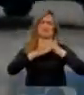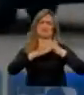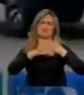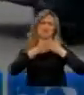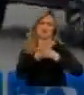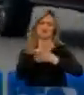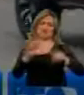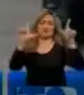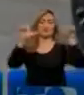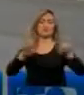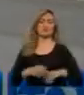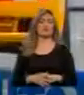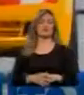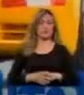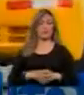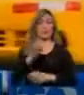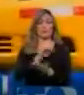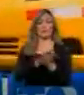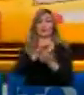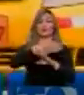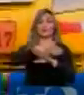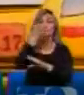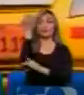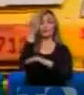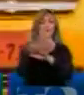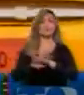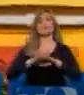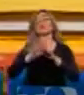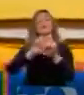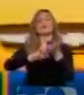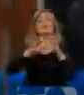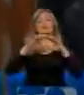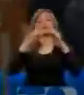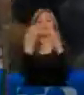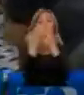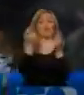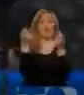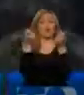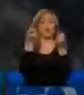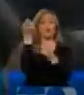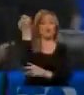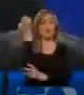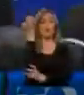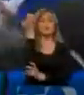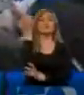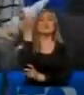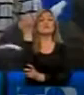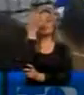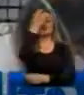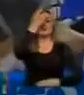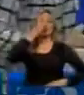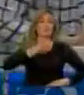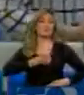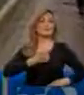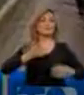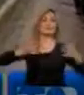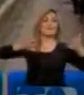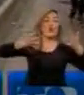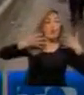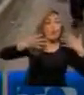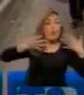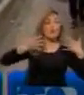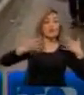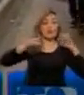Una semana después del fin del estado de excepción, en la reunión del Comité de Operaciones de Emergencia, se decidió que en Guayaquil